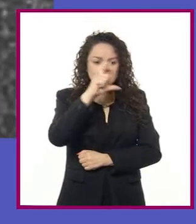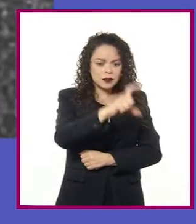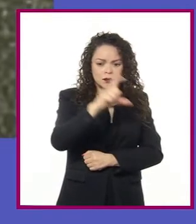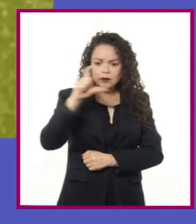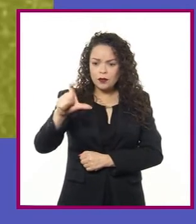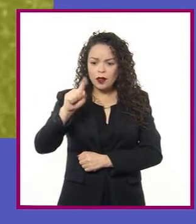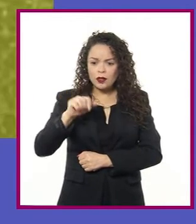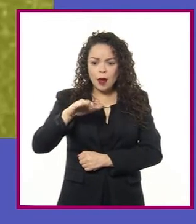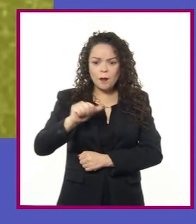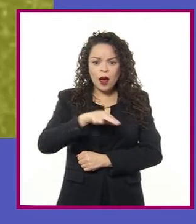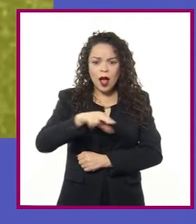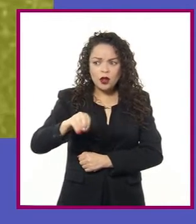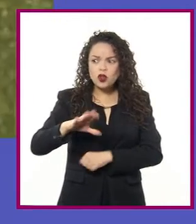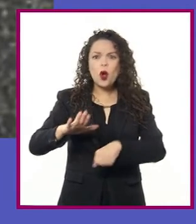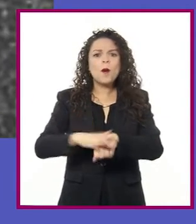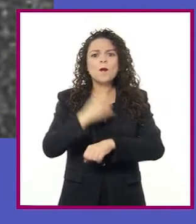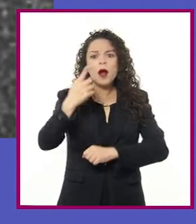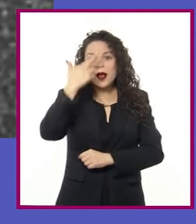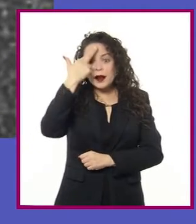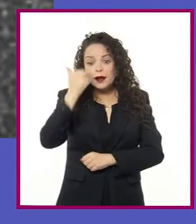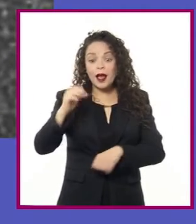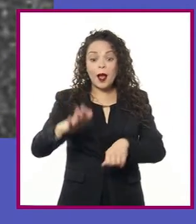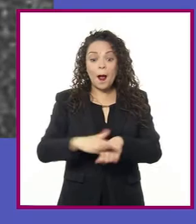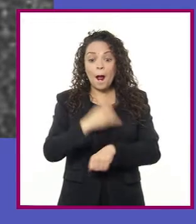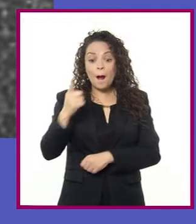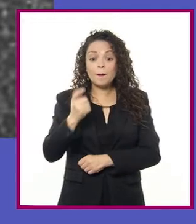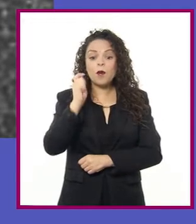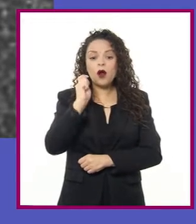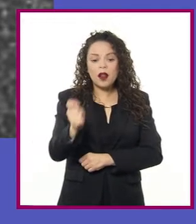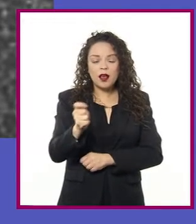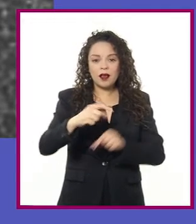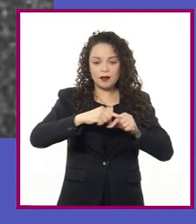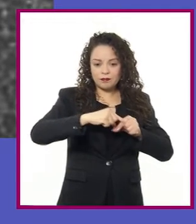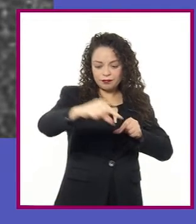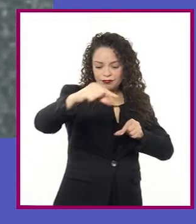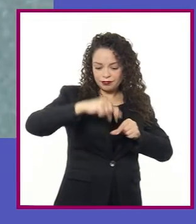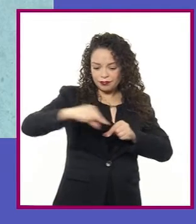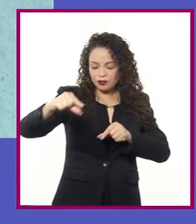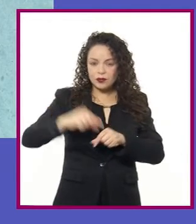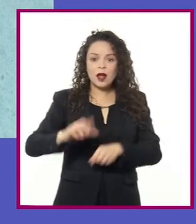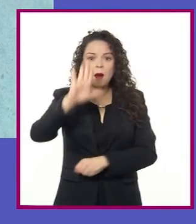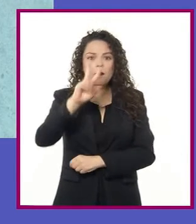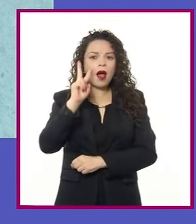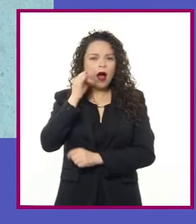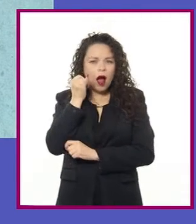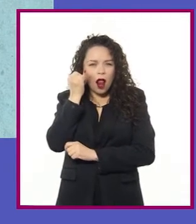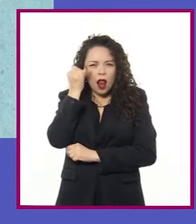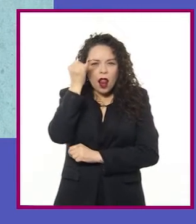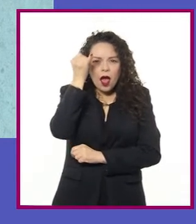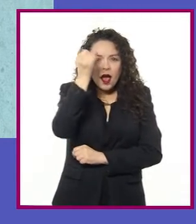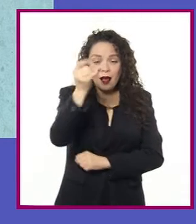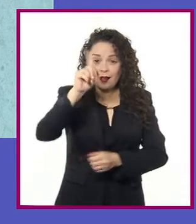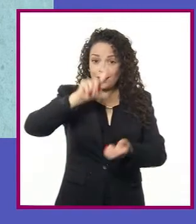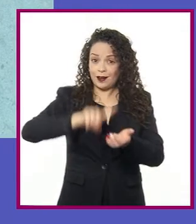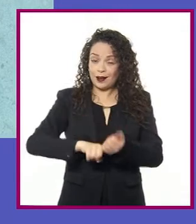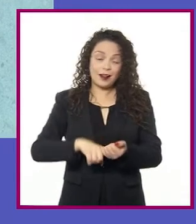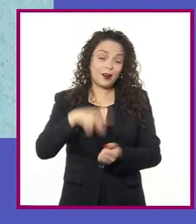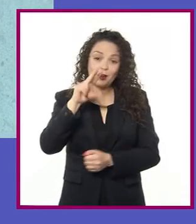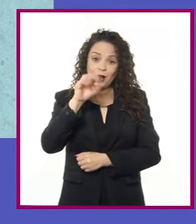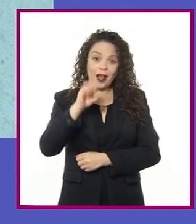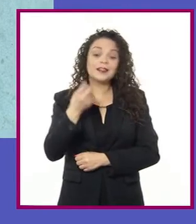Esto sucede porque las líneas diagonales dan la sensación de profundidad y perspectiva, lo que hace toda la